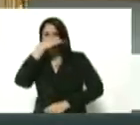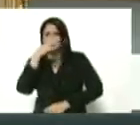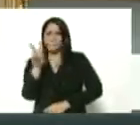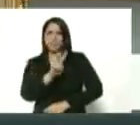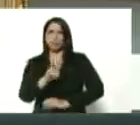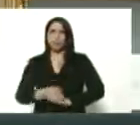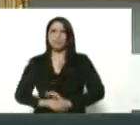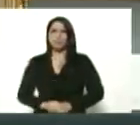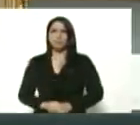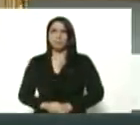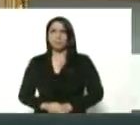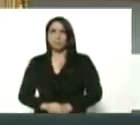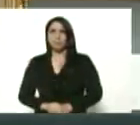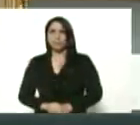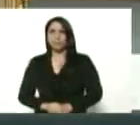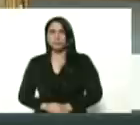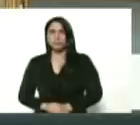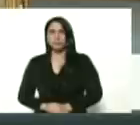Venezuela.